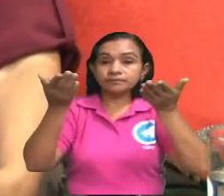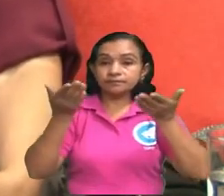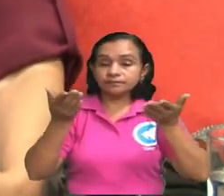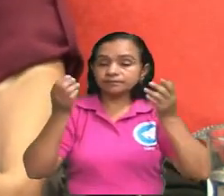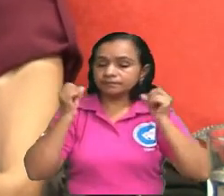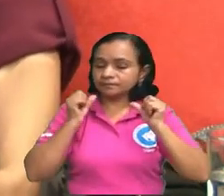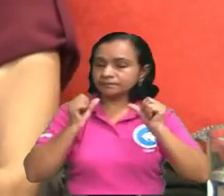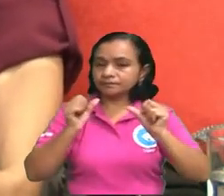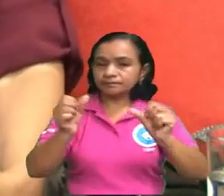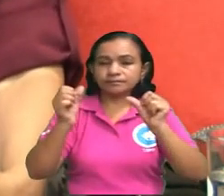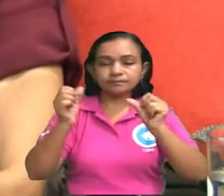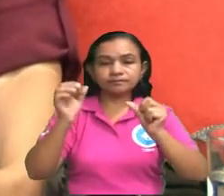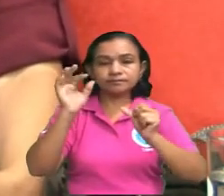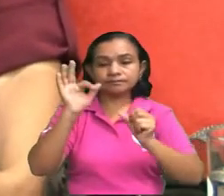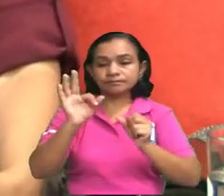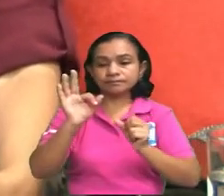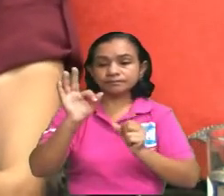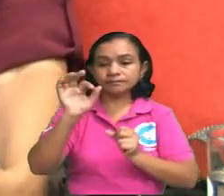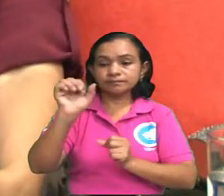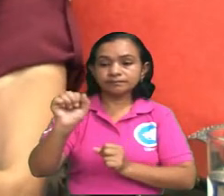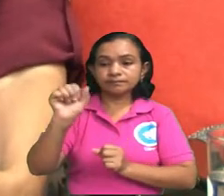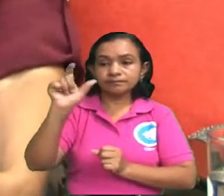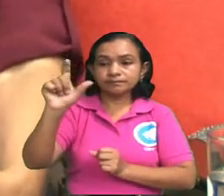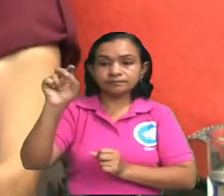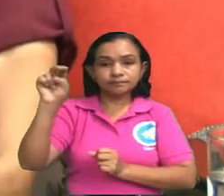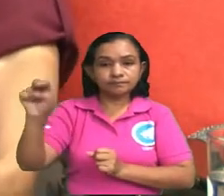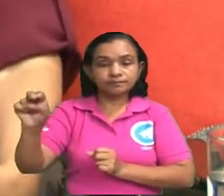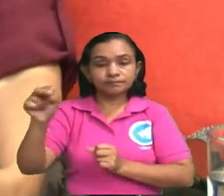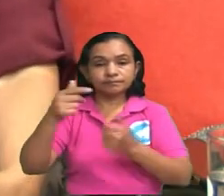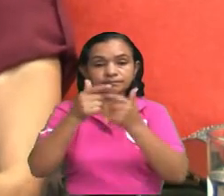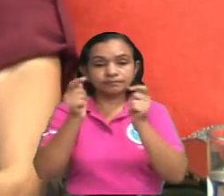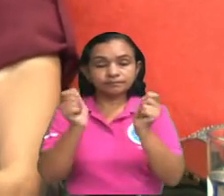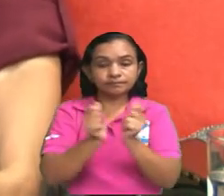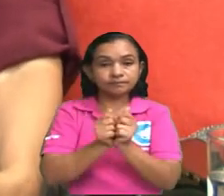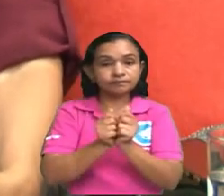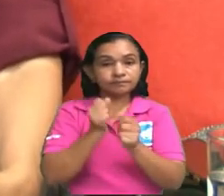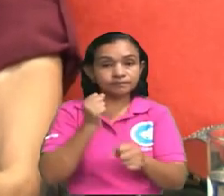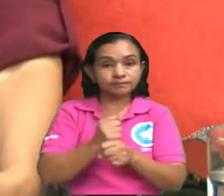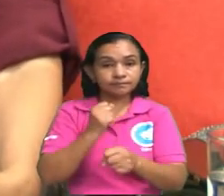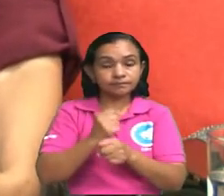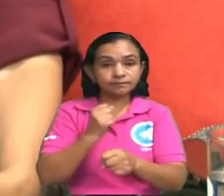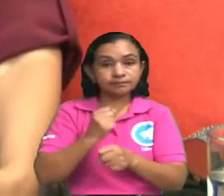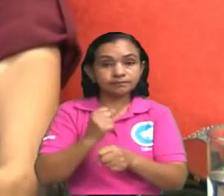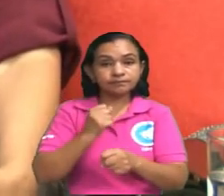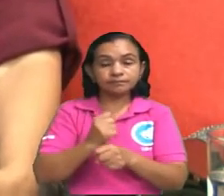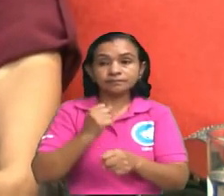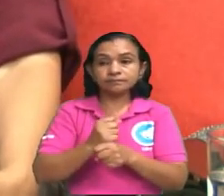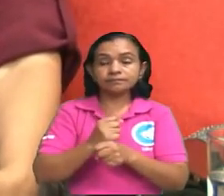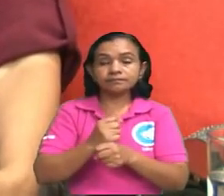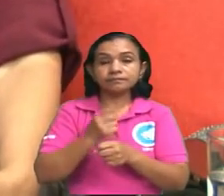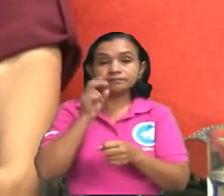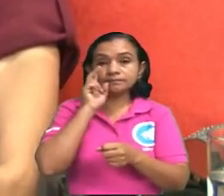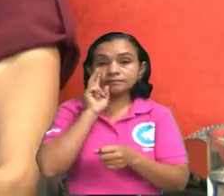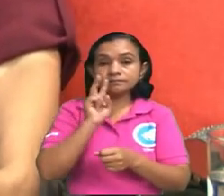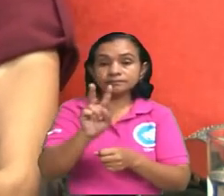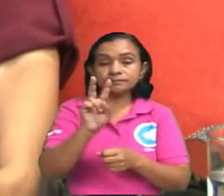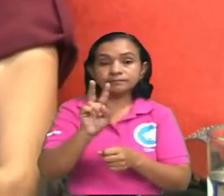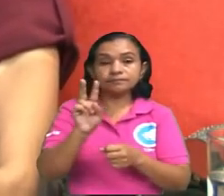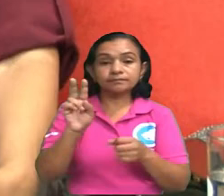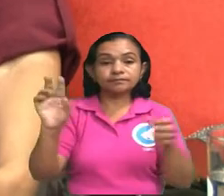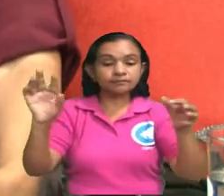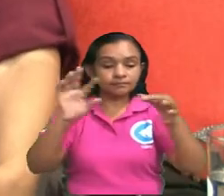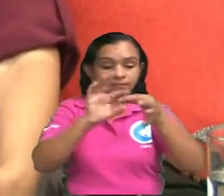vigente, porque el Frente Nacional de Trabajadores es un movimiento sindical que refleja la unidad que